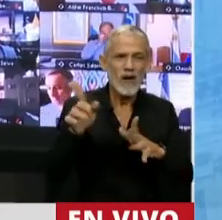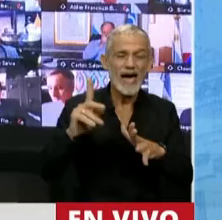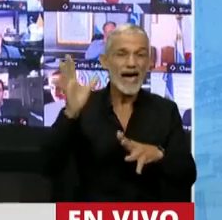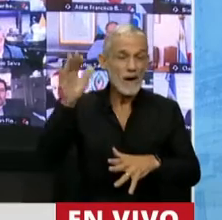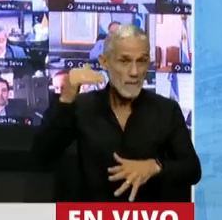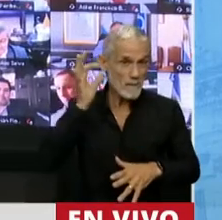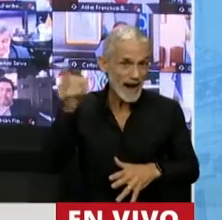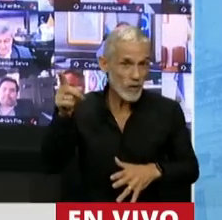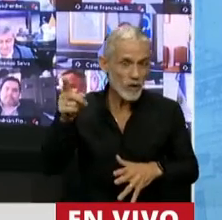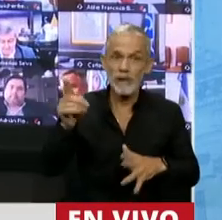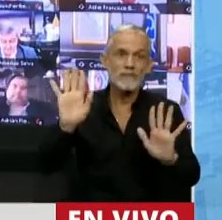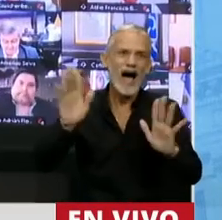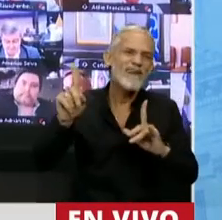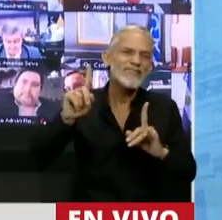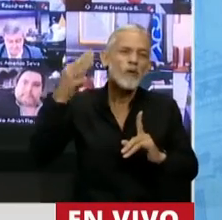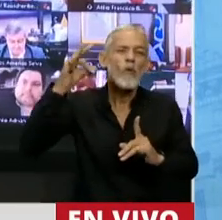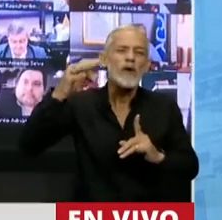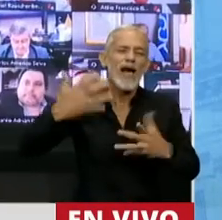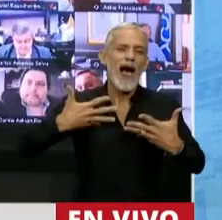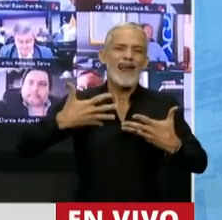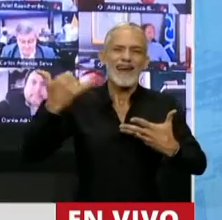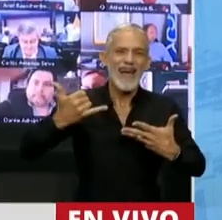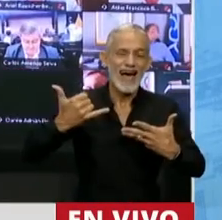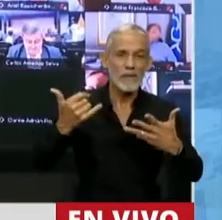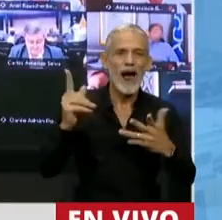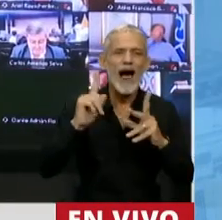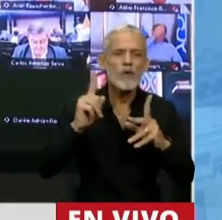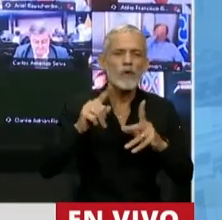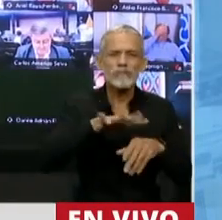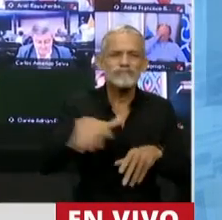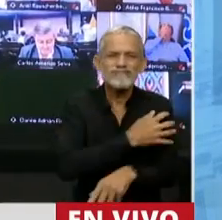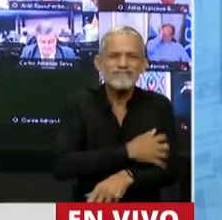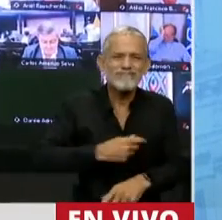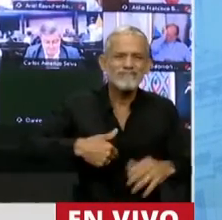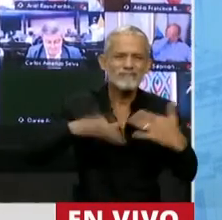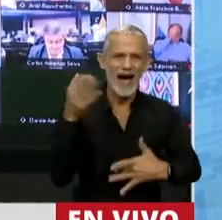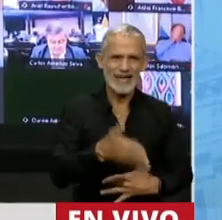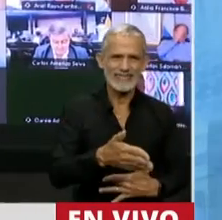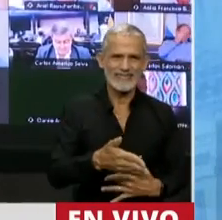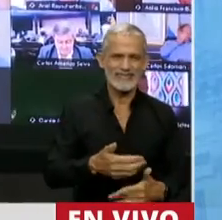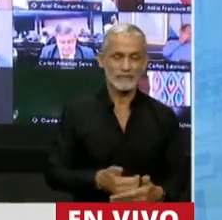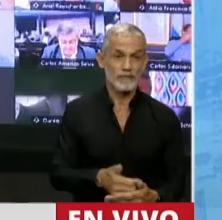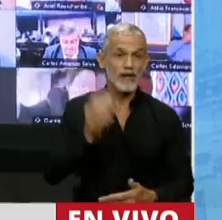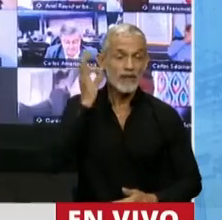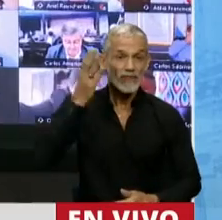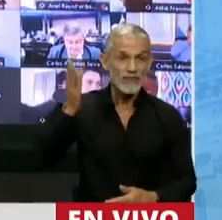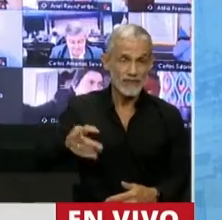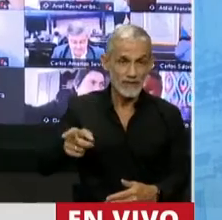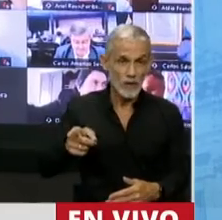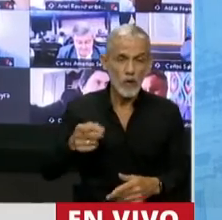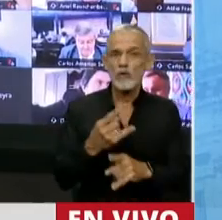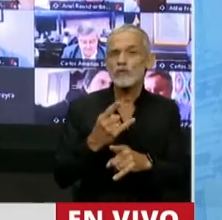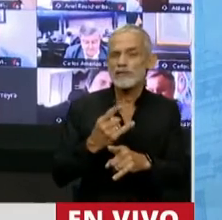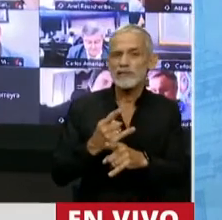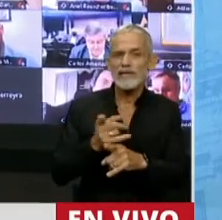única alegría, en particular para aquellos sectores más excluidos. Diego fue